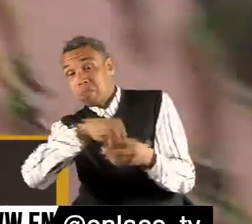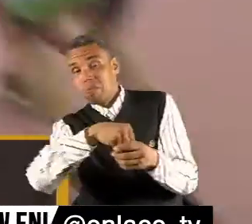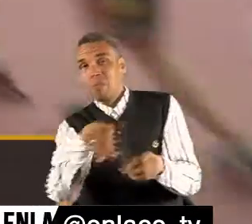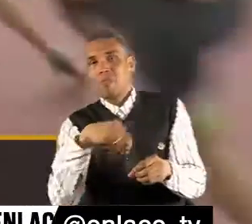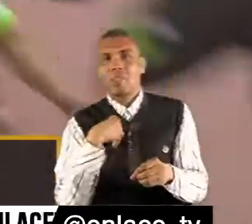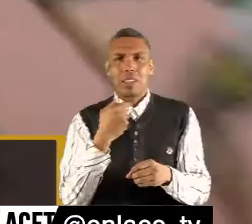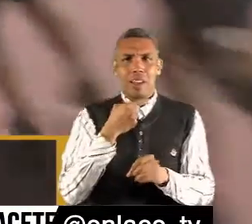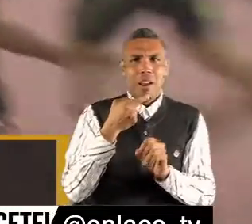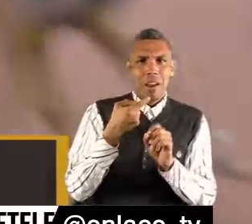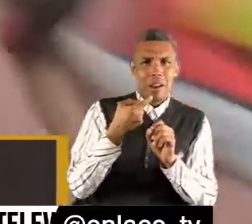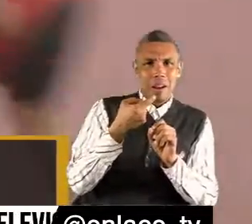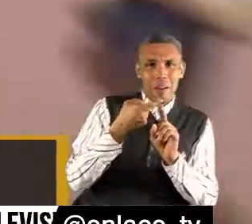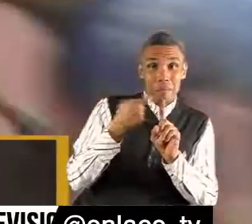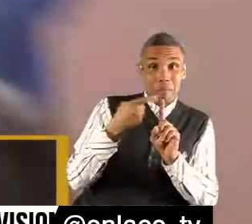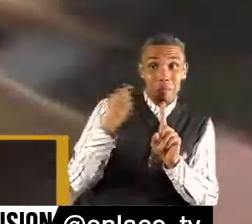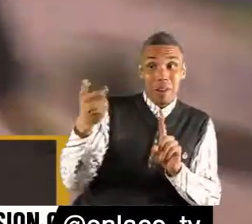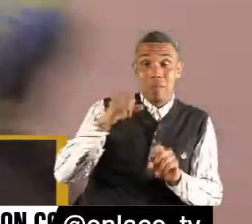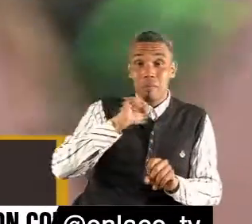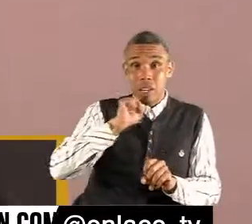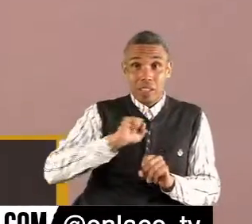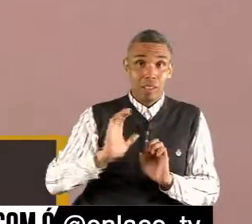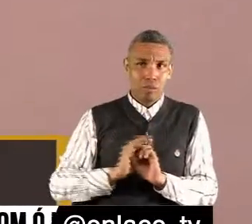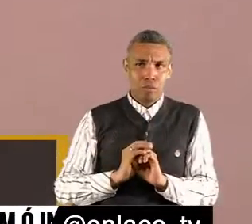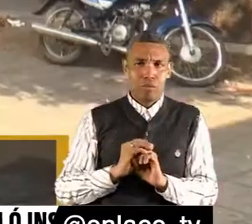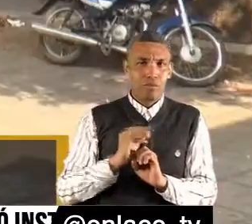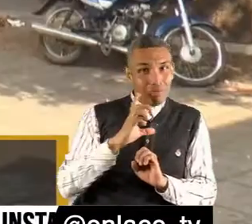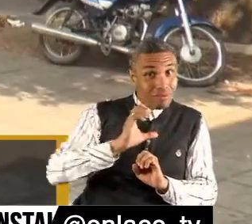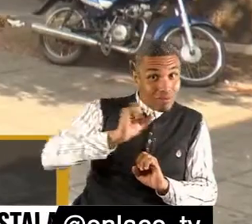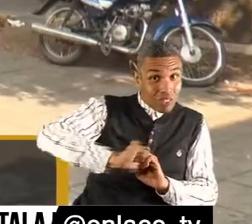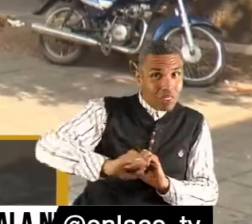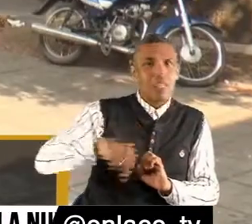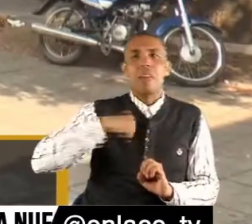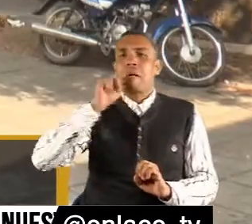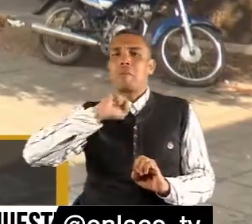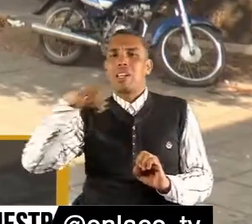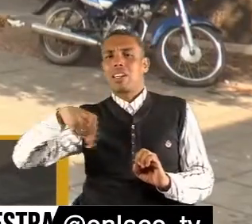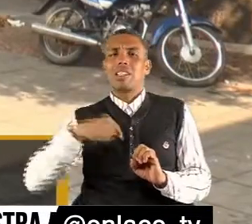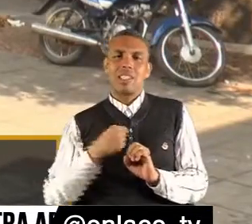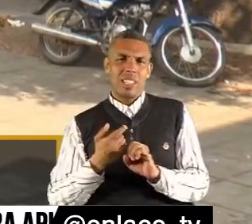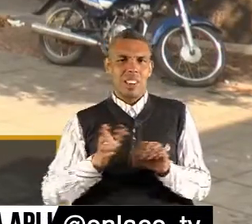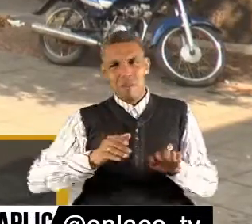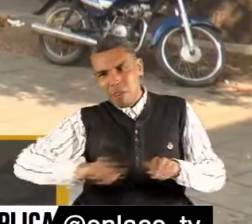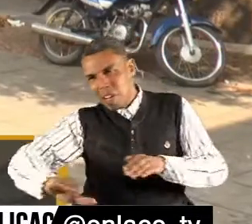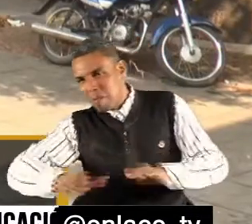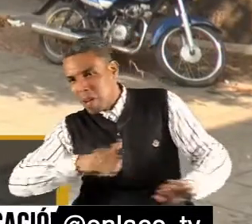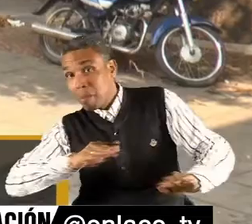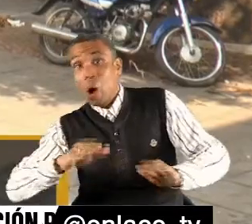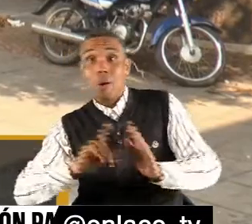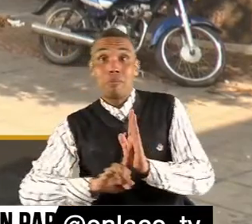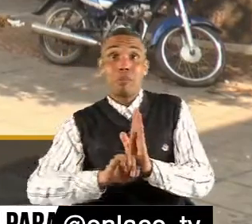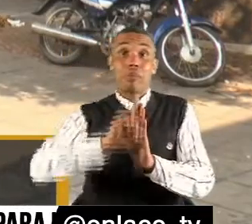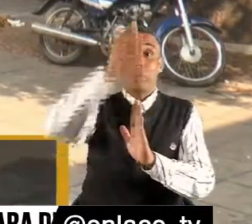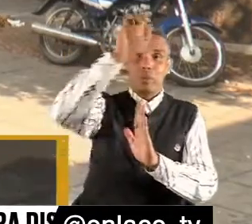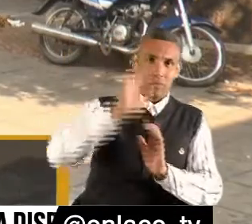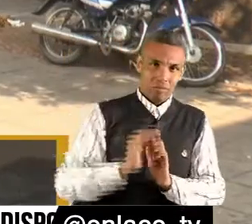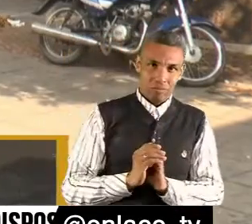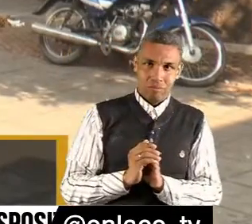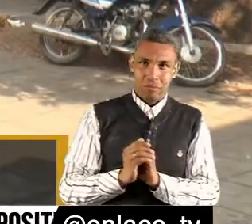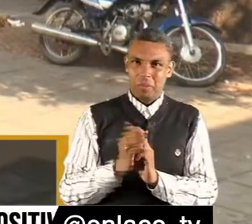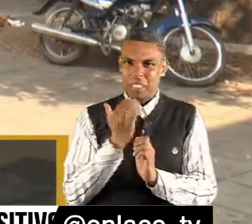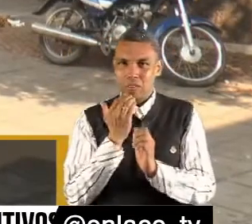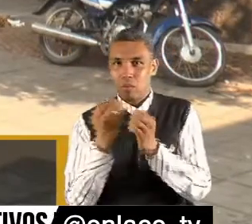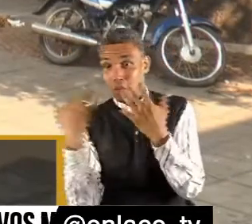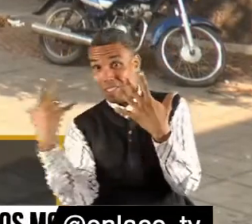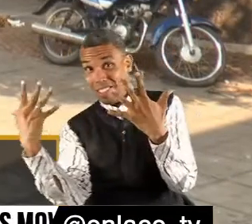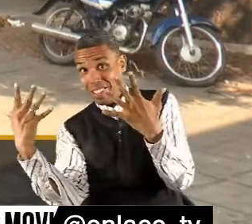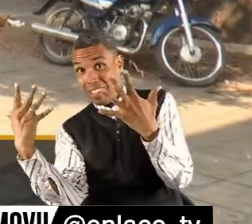creció muchísimo en cuanto a lo que tiene que ver nuestro deporte y aspiramos que ese fin de semana alcancen a entrar por lo menos de los 10 que queden 5